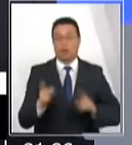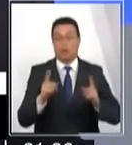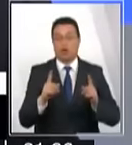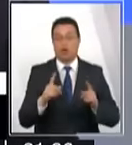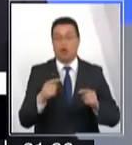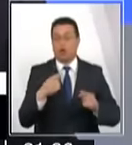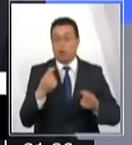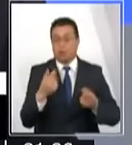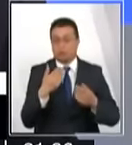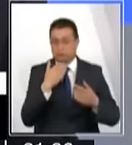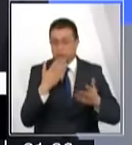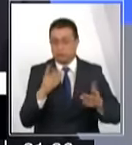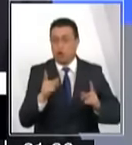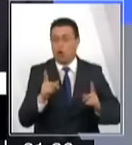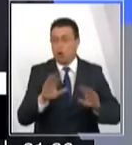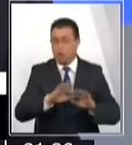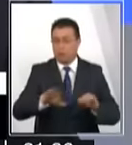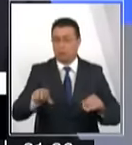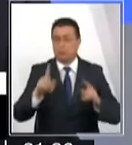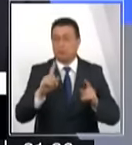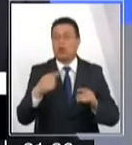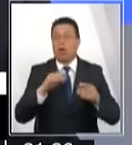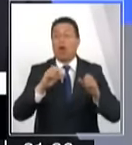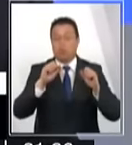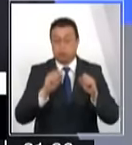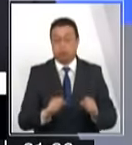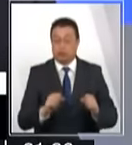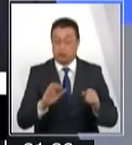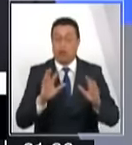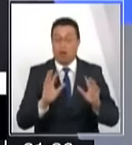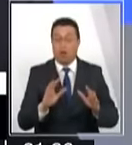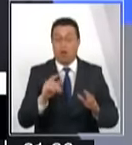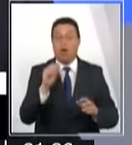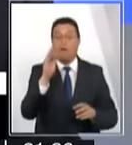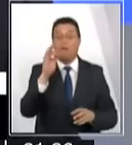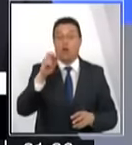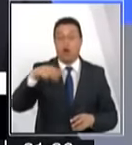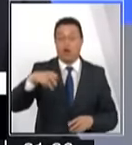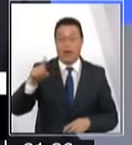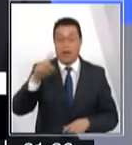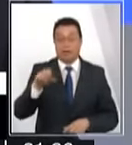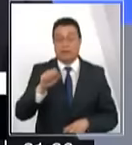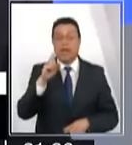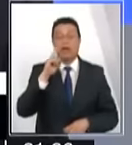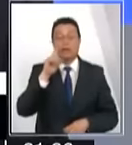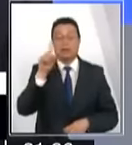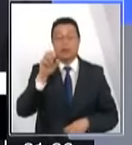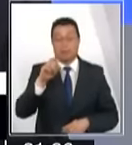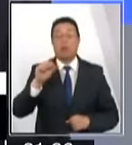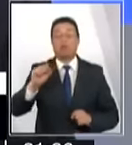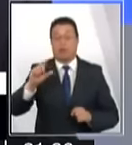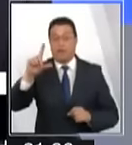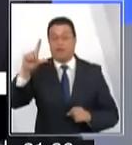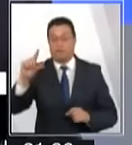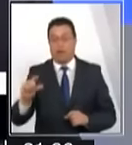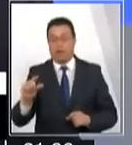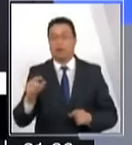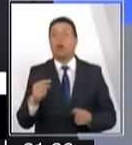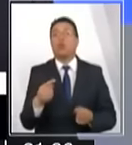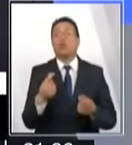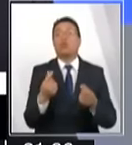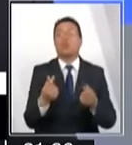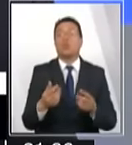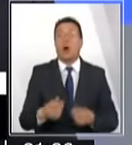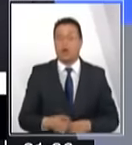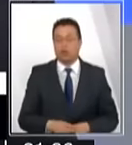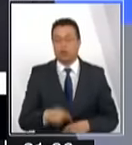esto no bajaría la cotización es probable que la cotización tanto a fonasa como a la baje porque hoy día en